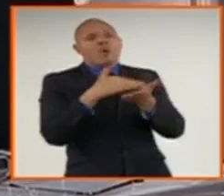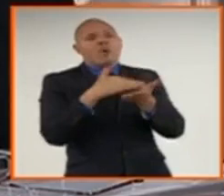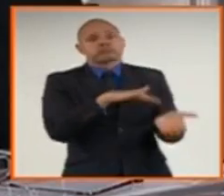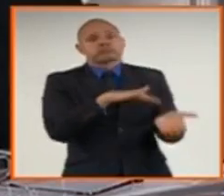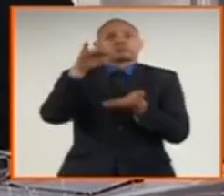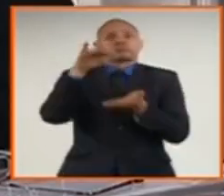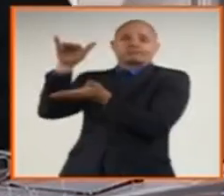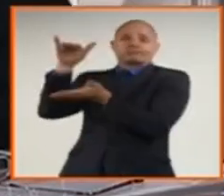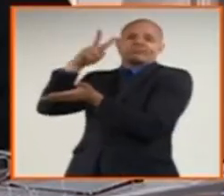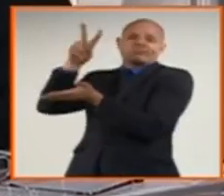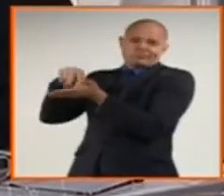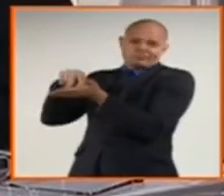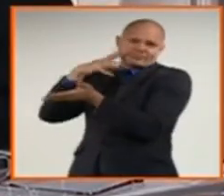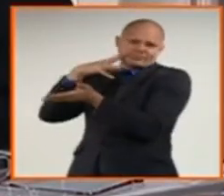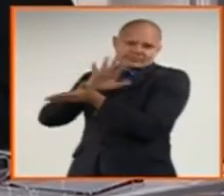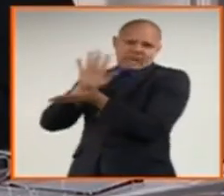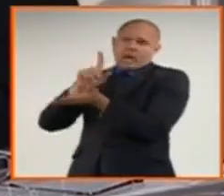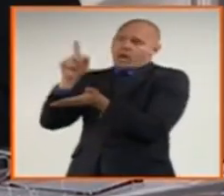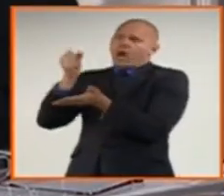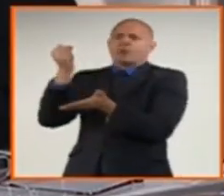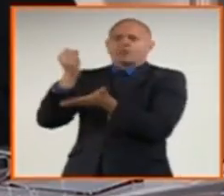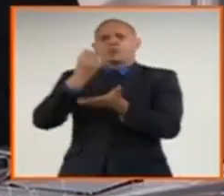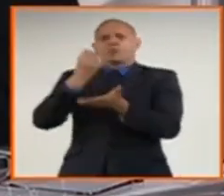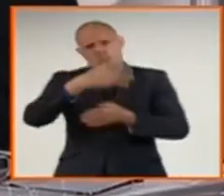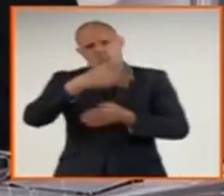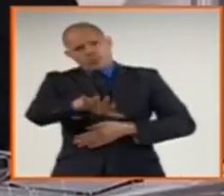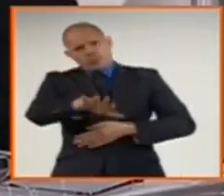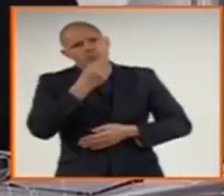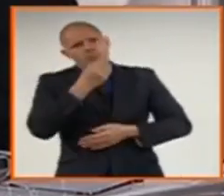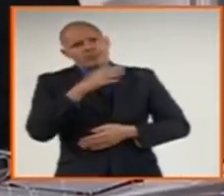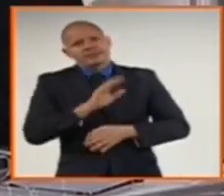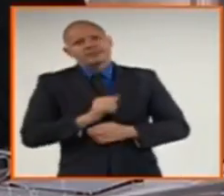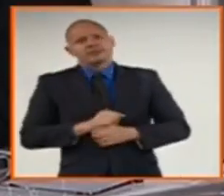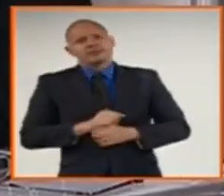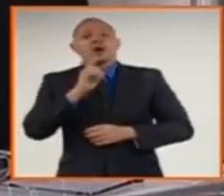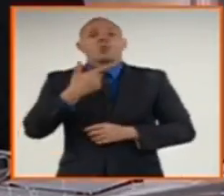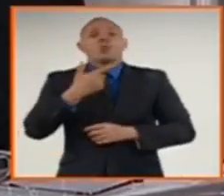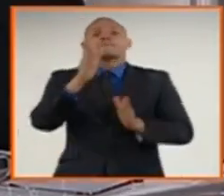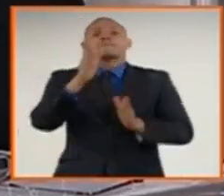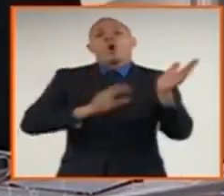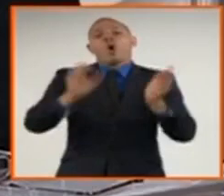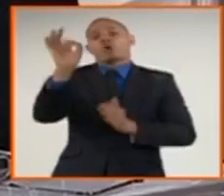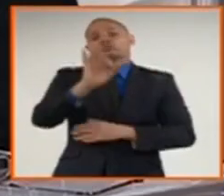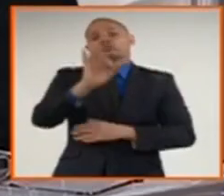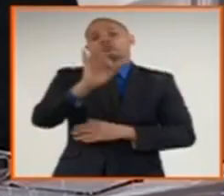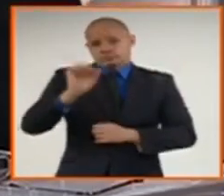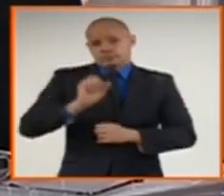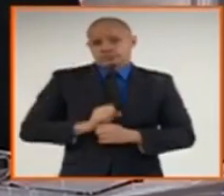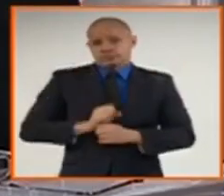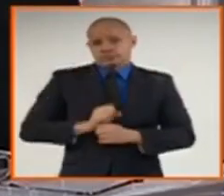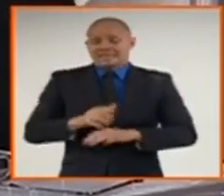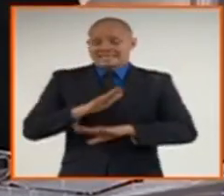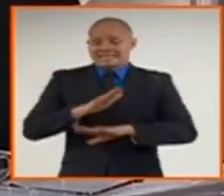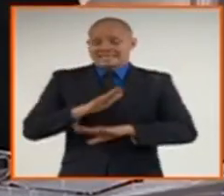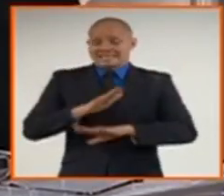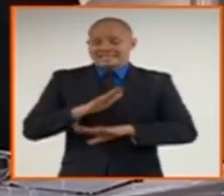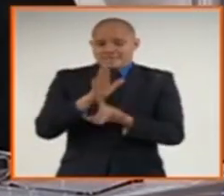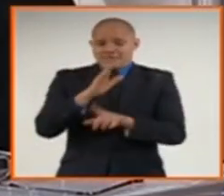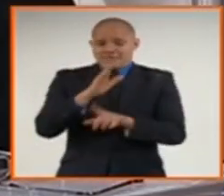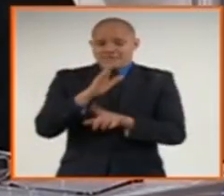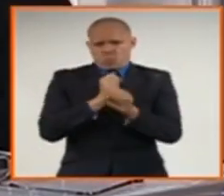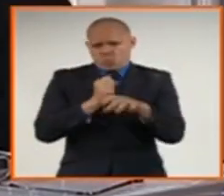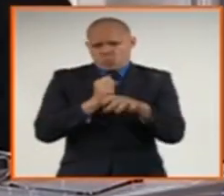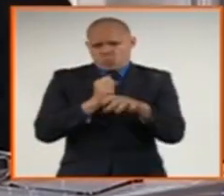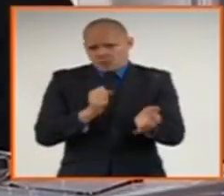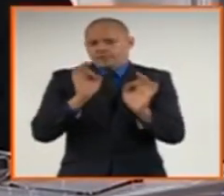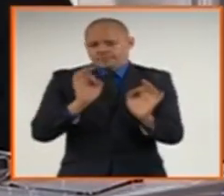precisamente otra de las fortalezas de nuestro país es el poder tener más de una vacuna, y de esta forma primero estuvo la vacuna soberana y se pudo empezar